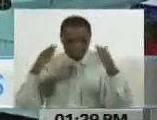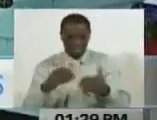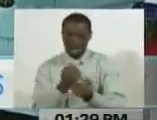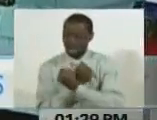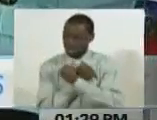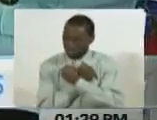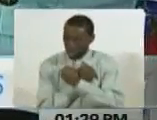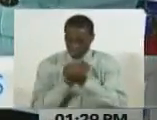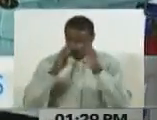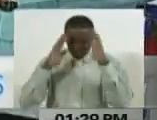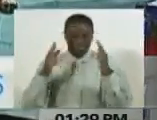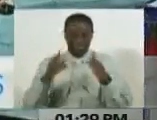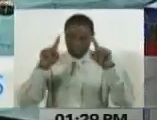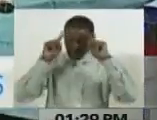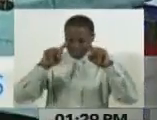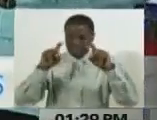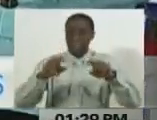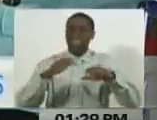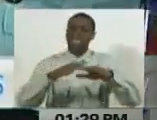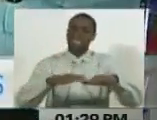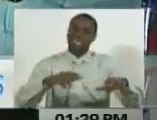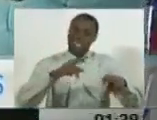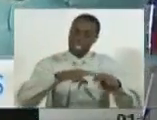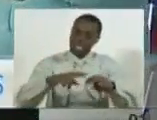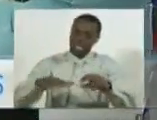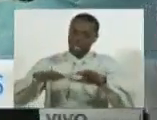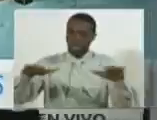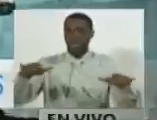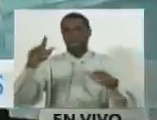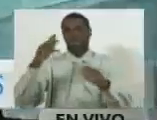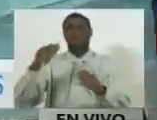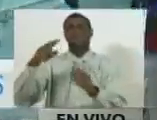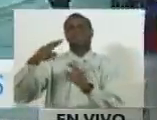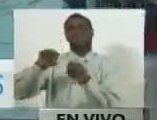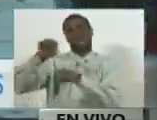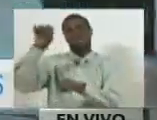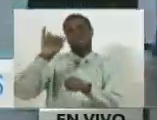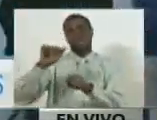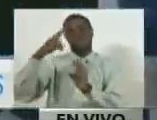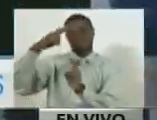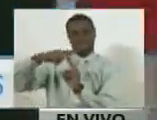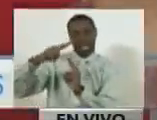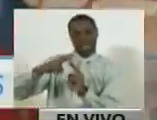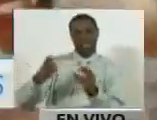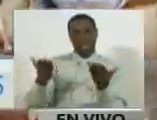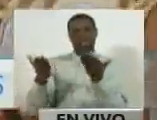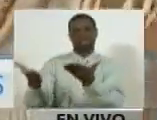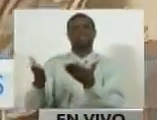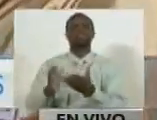vida a educar a los niños de San Cristóbal y del Táchira.